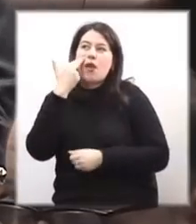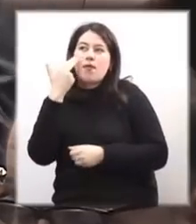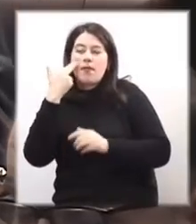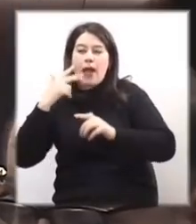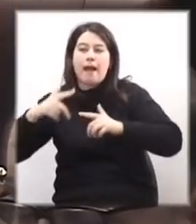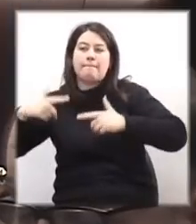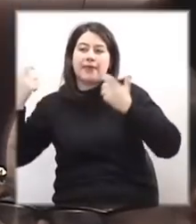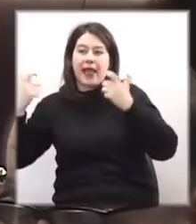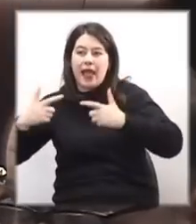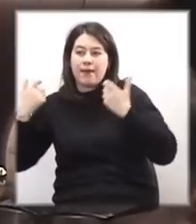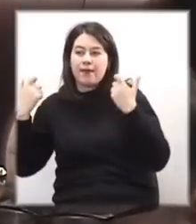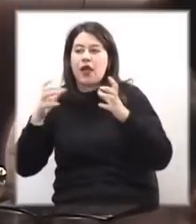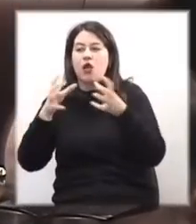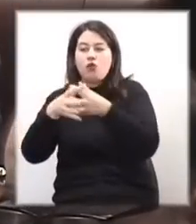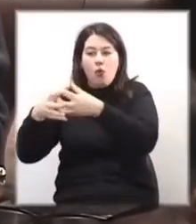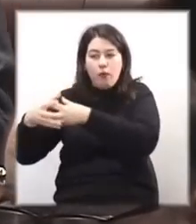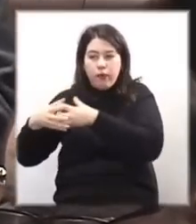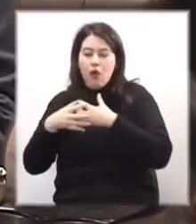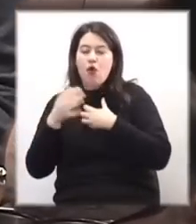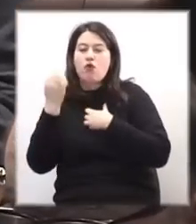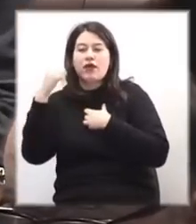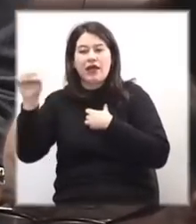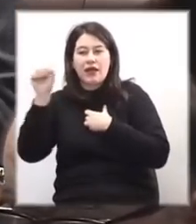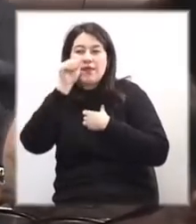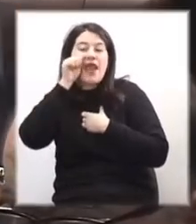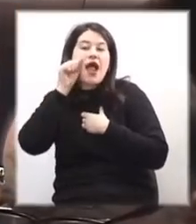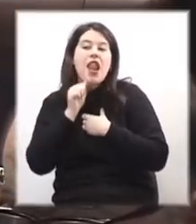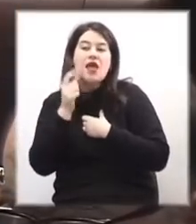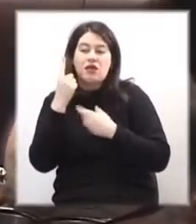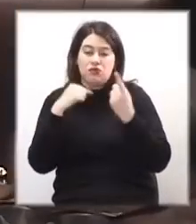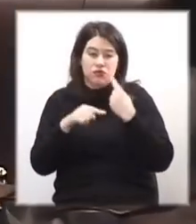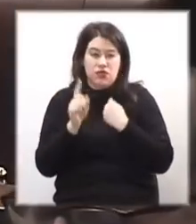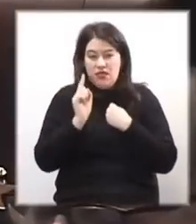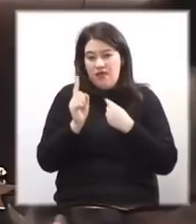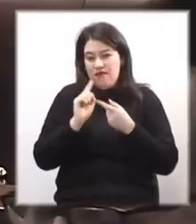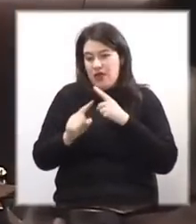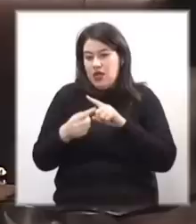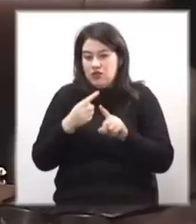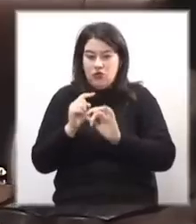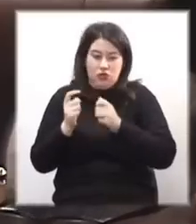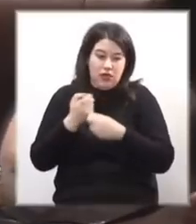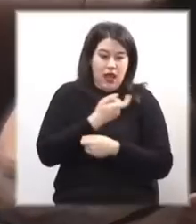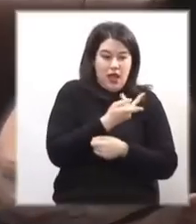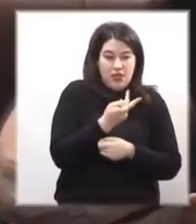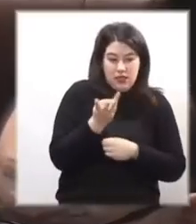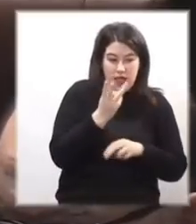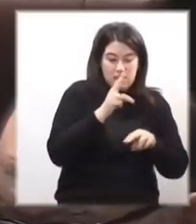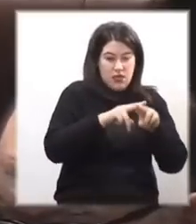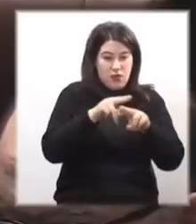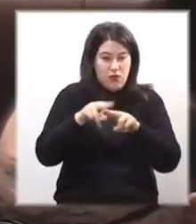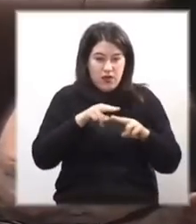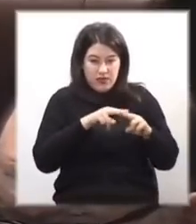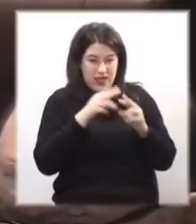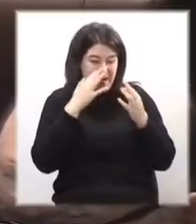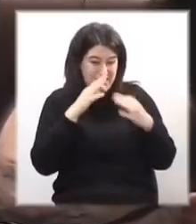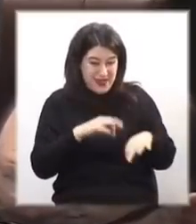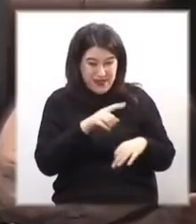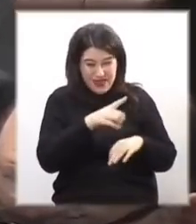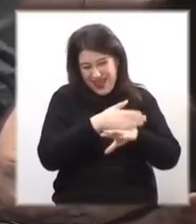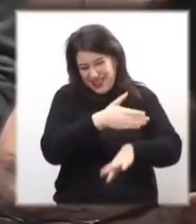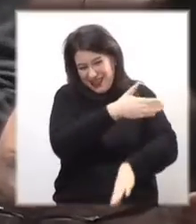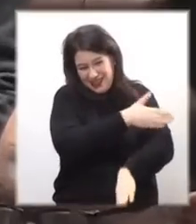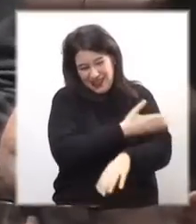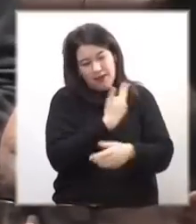entre los grupos criminales, tiene que haber un correlato entre la cantidad de muertes, particularmente aquellos cuando las víctimas tienen